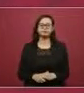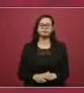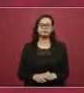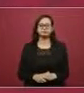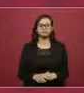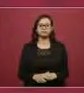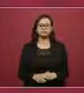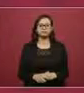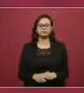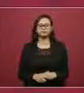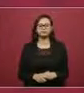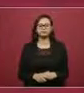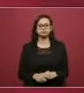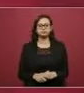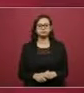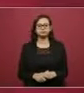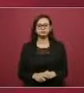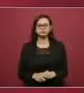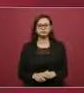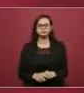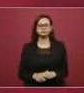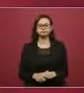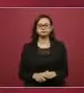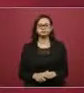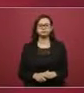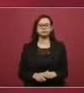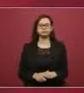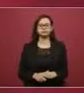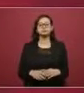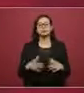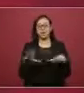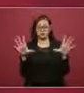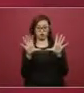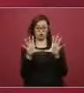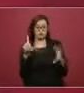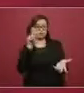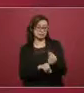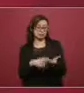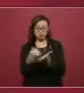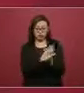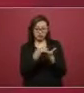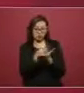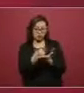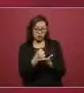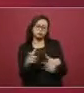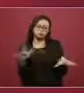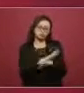informarles del avance de la reestructuración en créditos del Infonavit, de